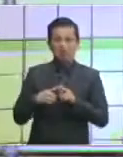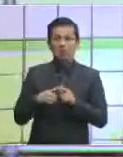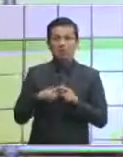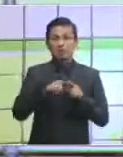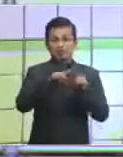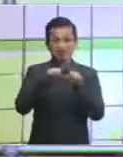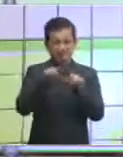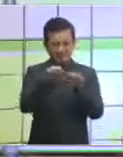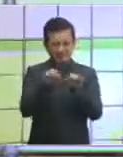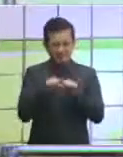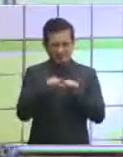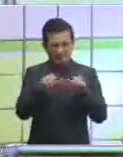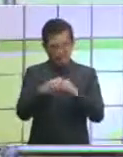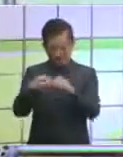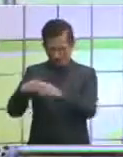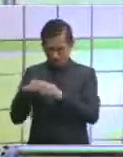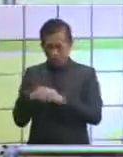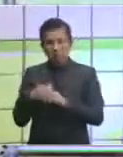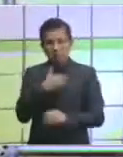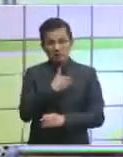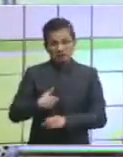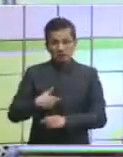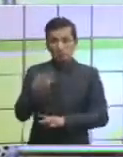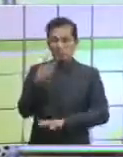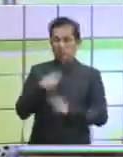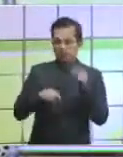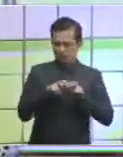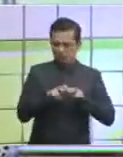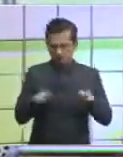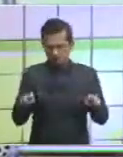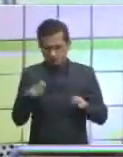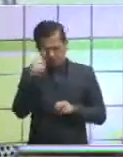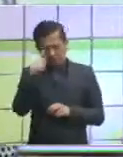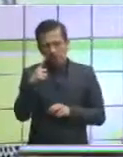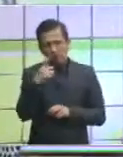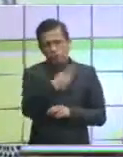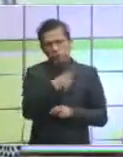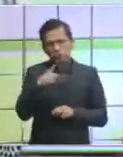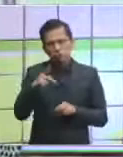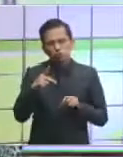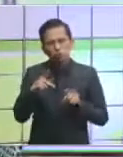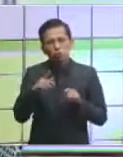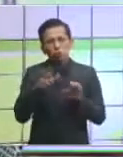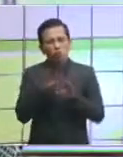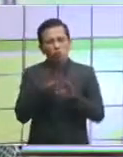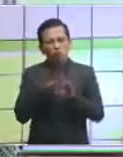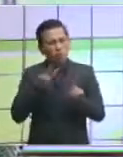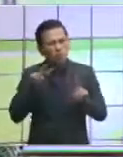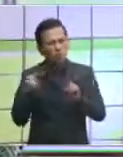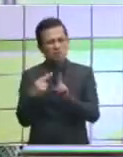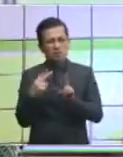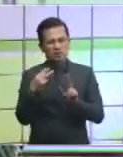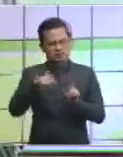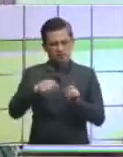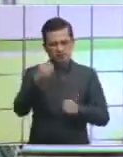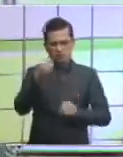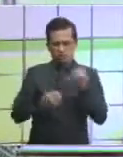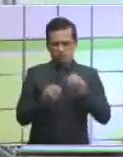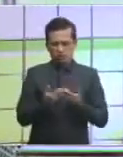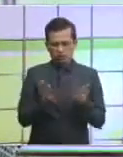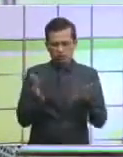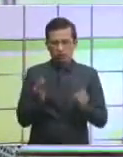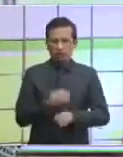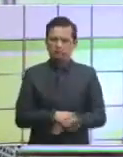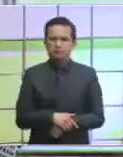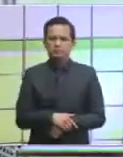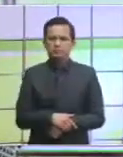diversas salas planteando justamente cuáles son sus visiones de este tribunal abierto retomando un